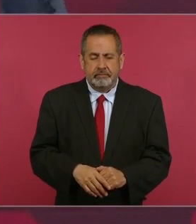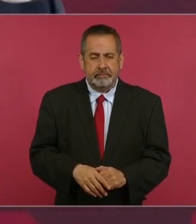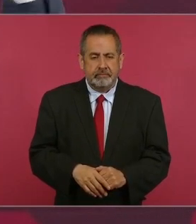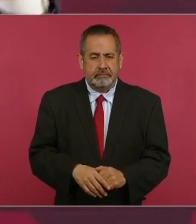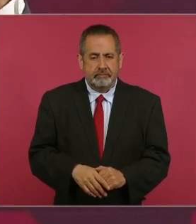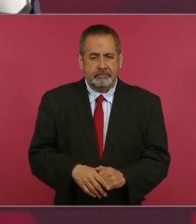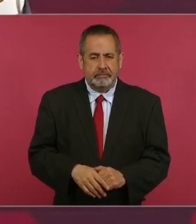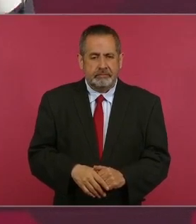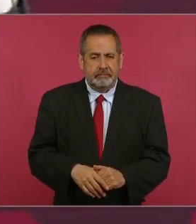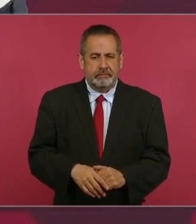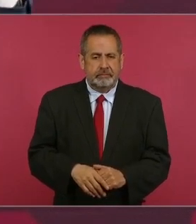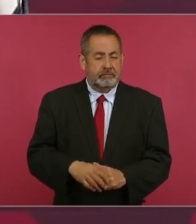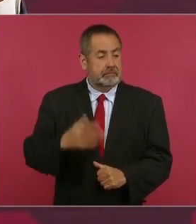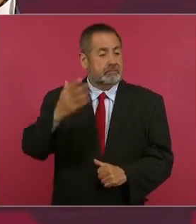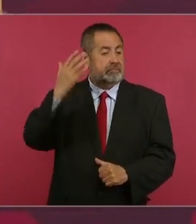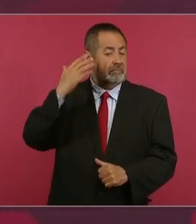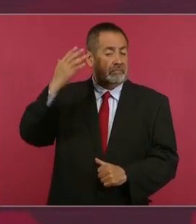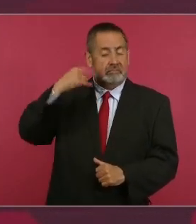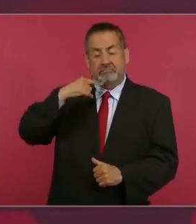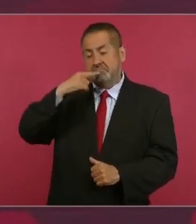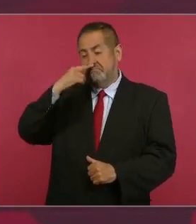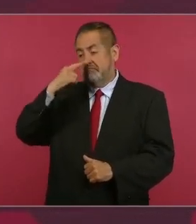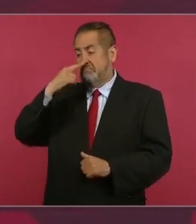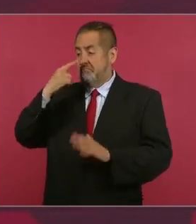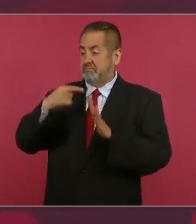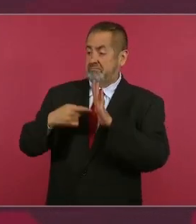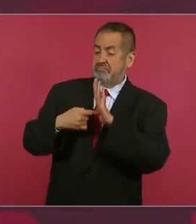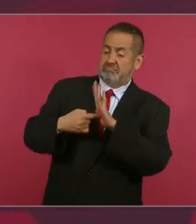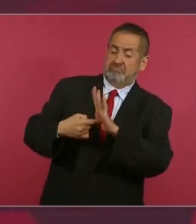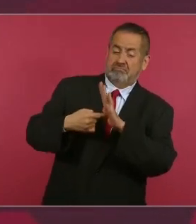antes hasta presumían, ¿no?,